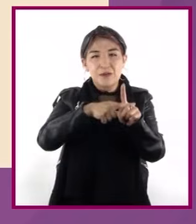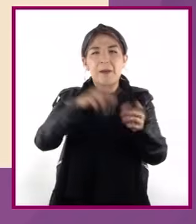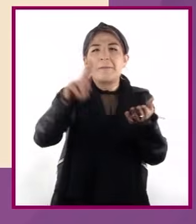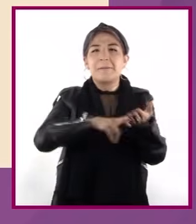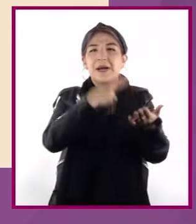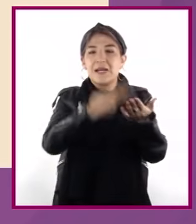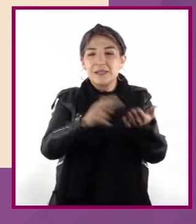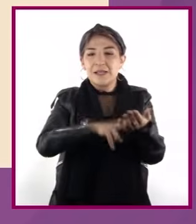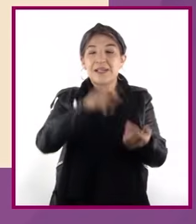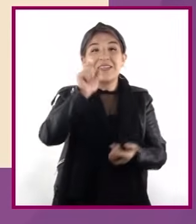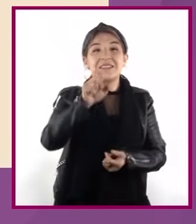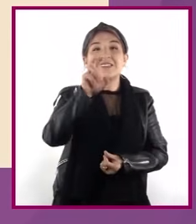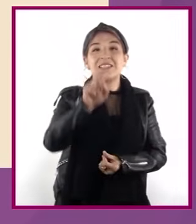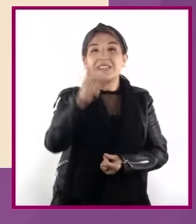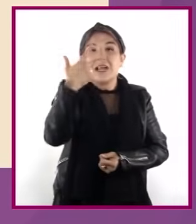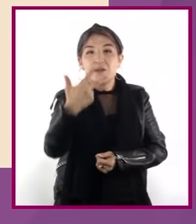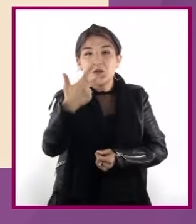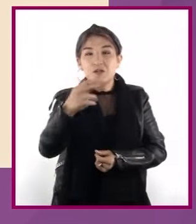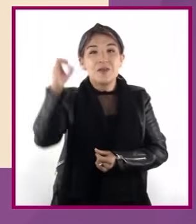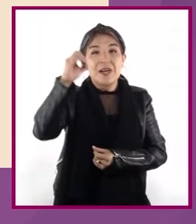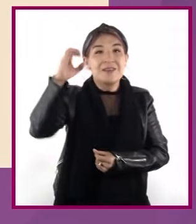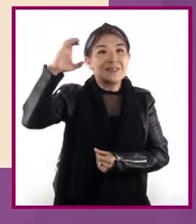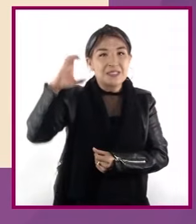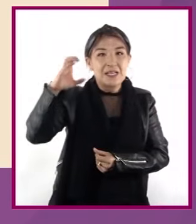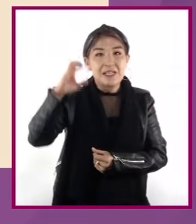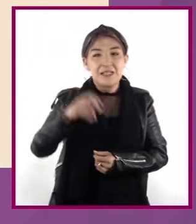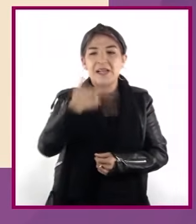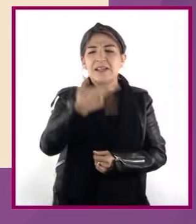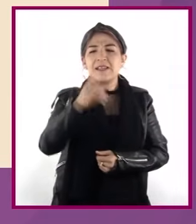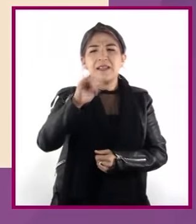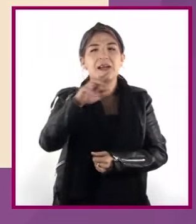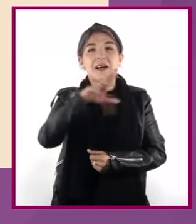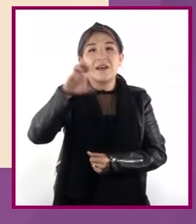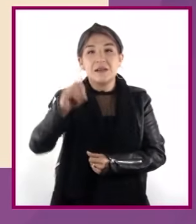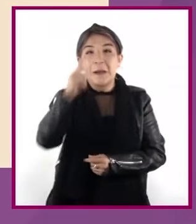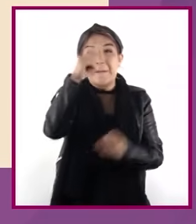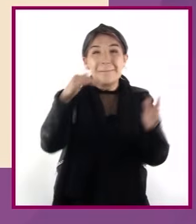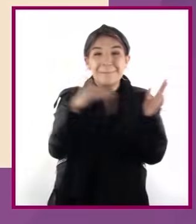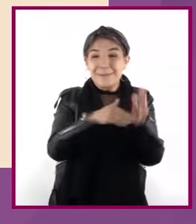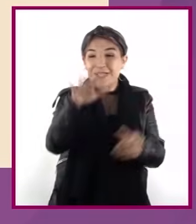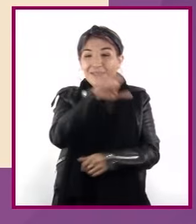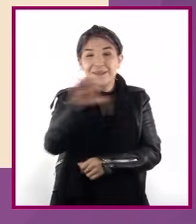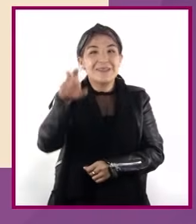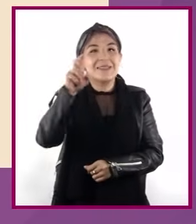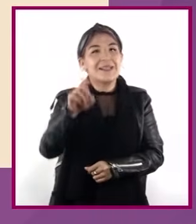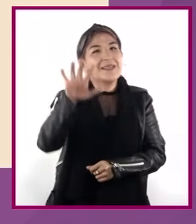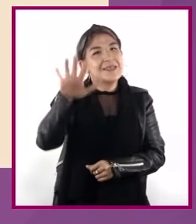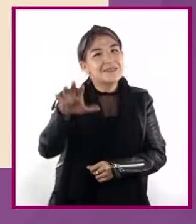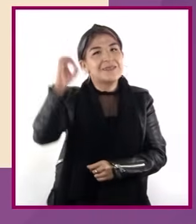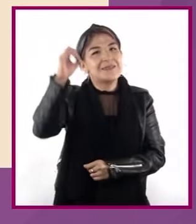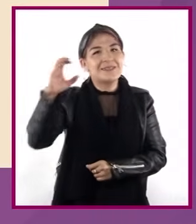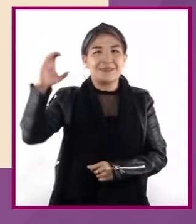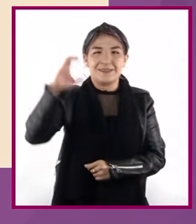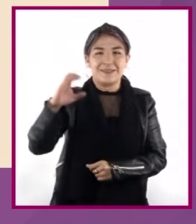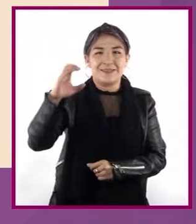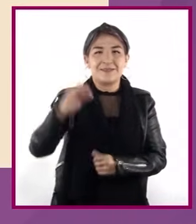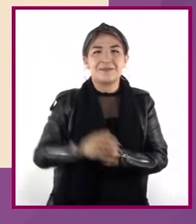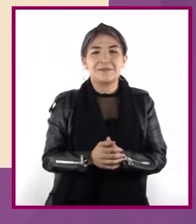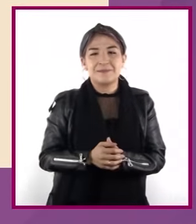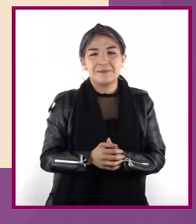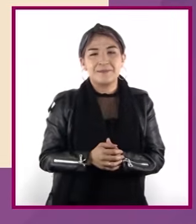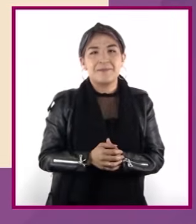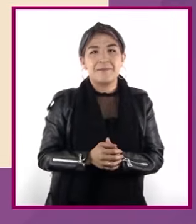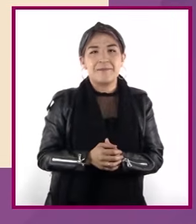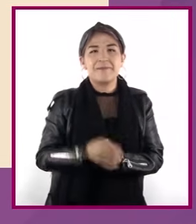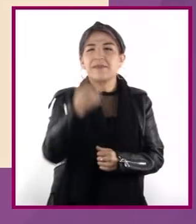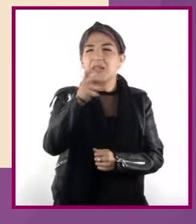a 38 grados Celsius y el hierro a 1535 grados Celsius.